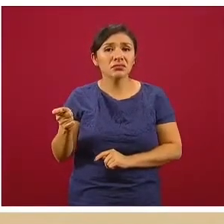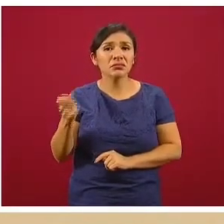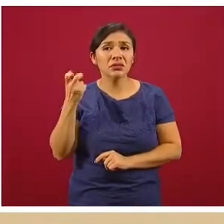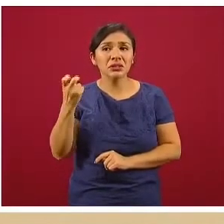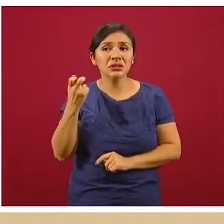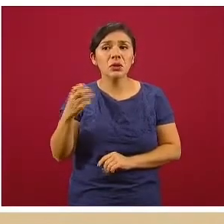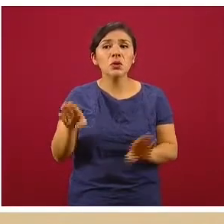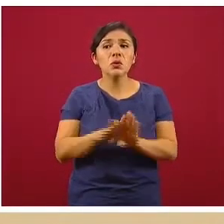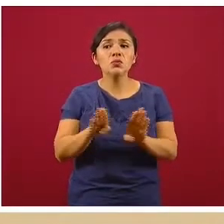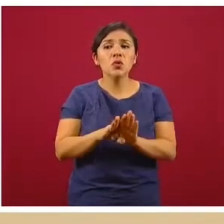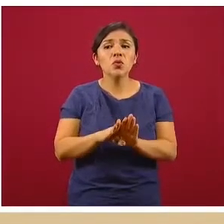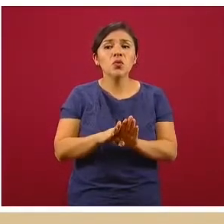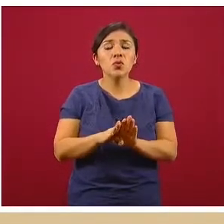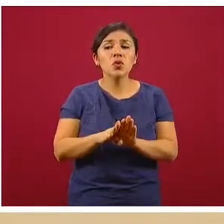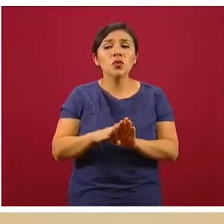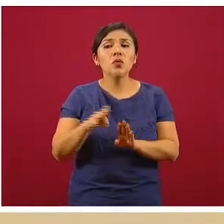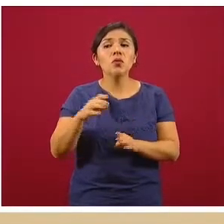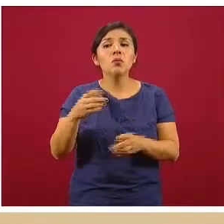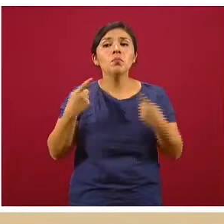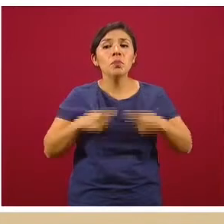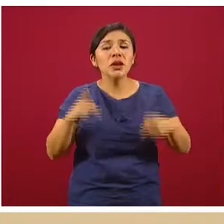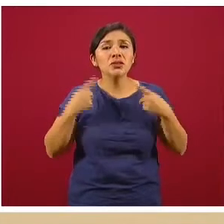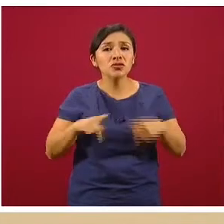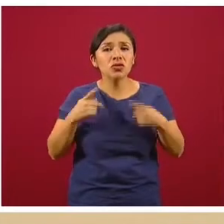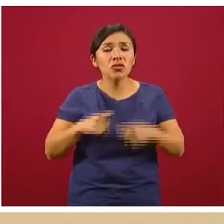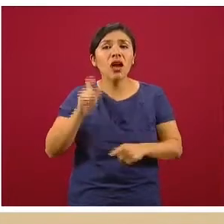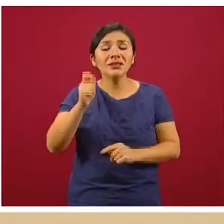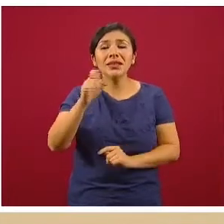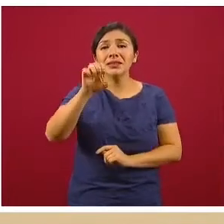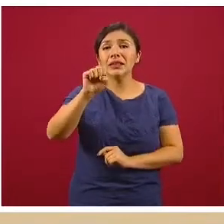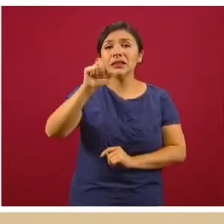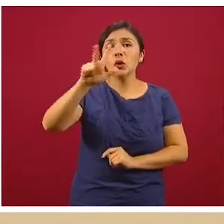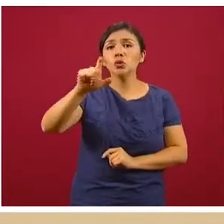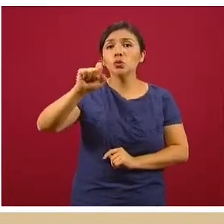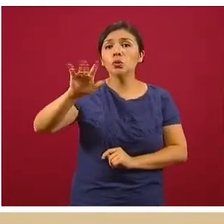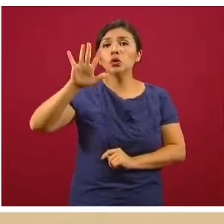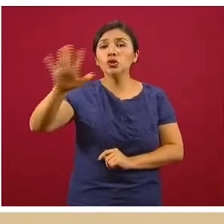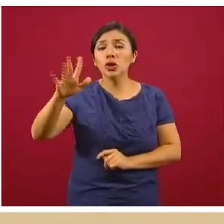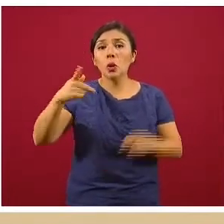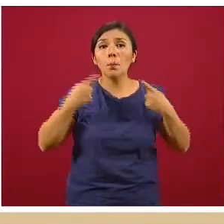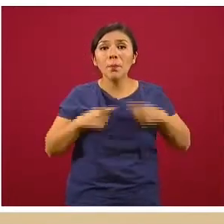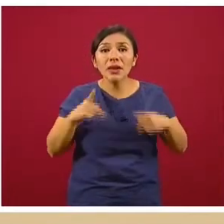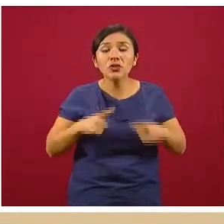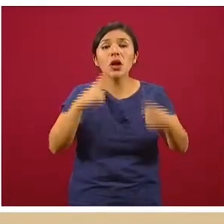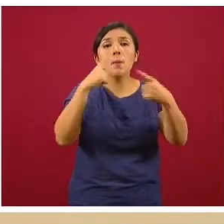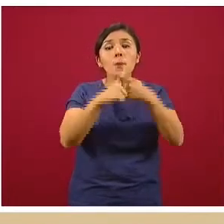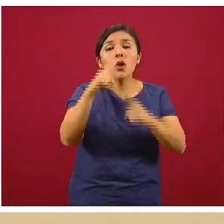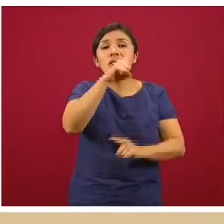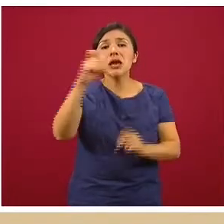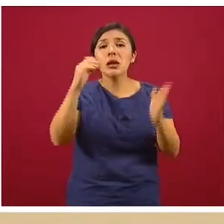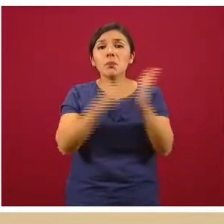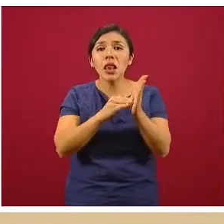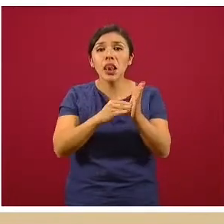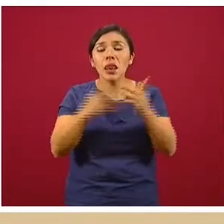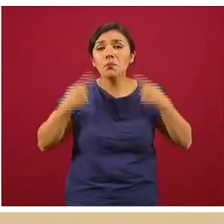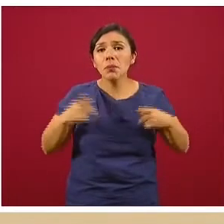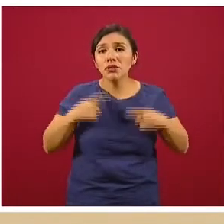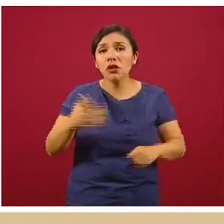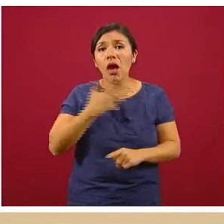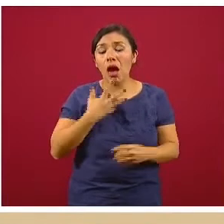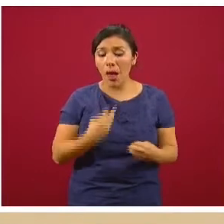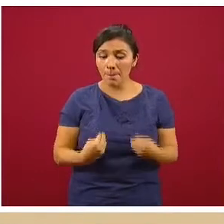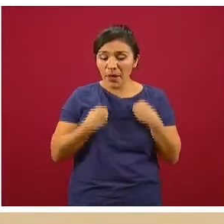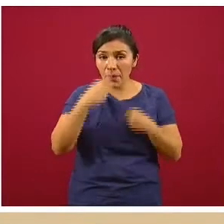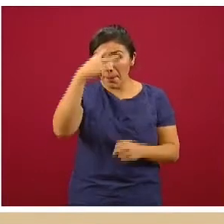proporción que representa en la población, que 68.5 personas por cada 100.000 que residen